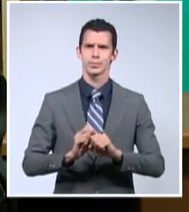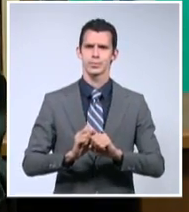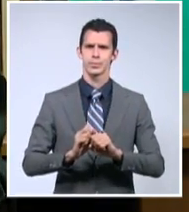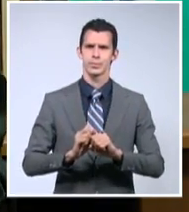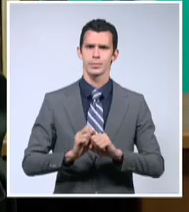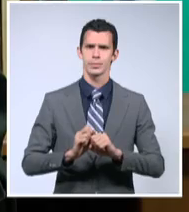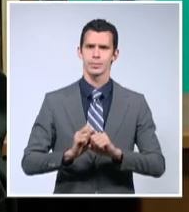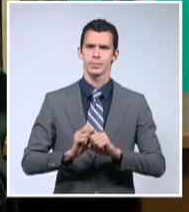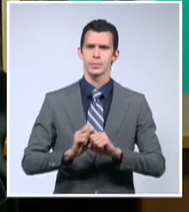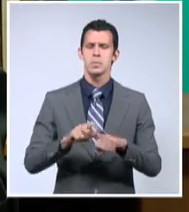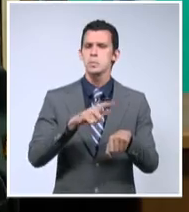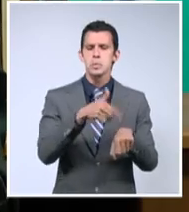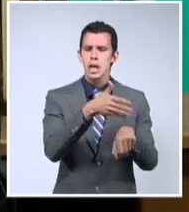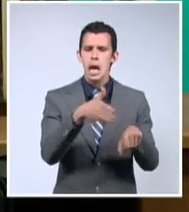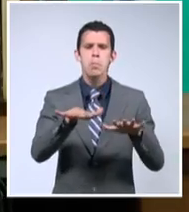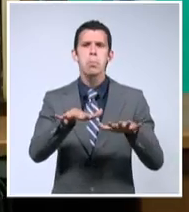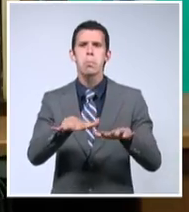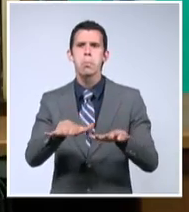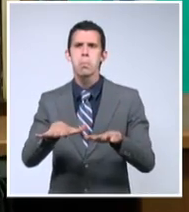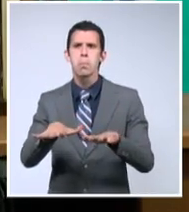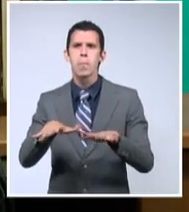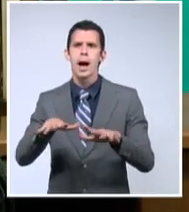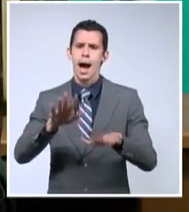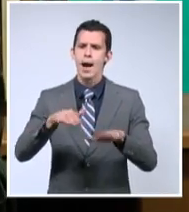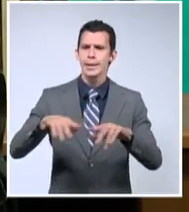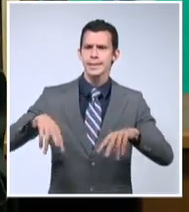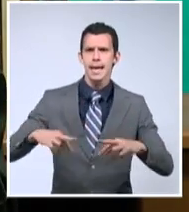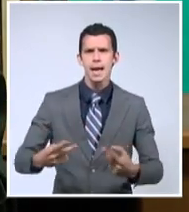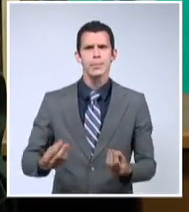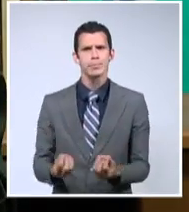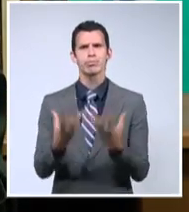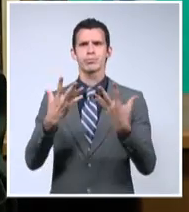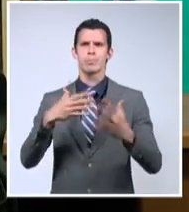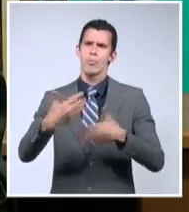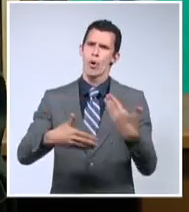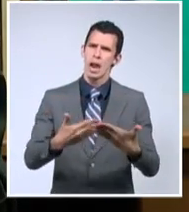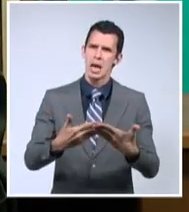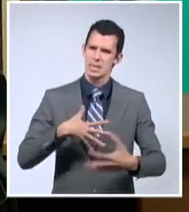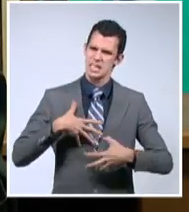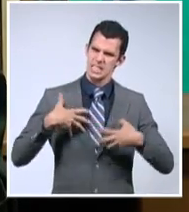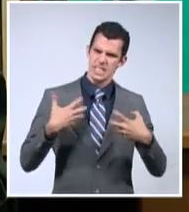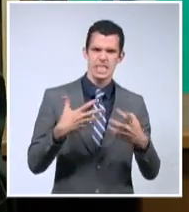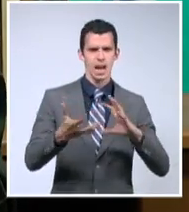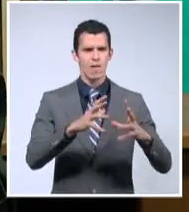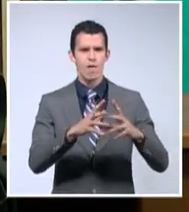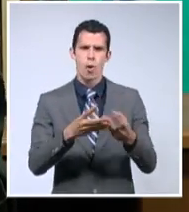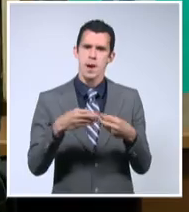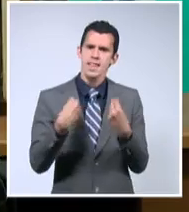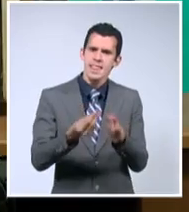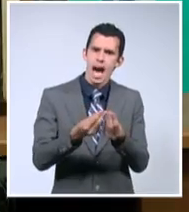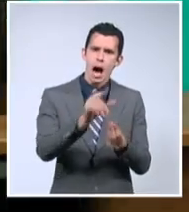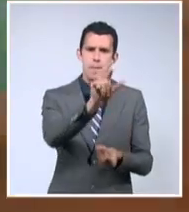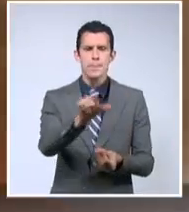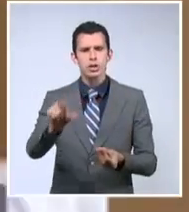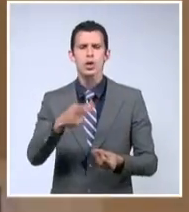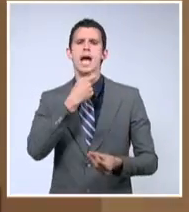un grupo de actos de carácter violento que en este último periodo se ha venido desarrollando con la incitación incluso de